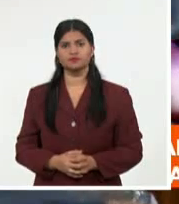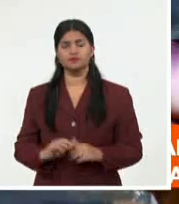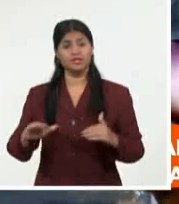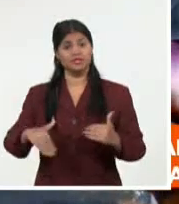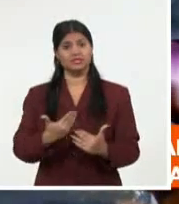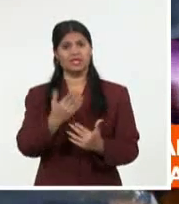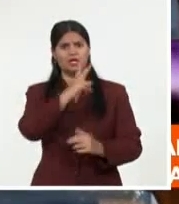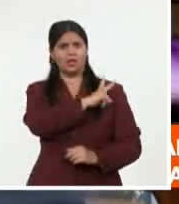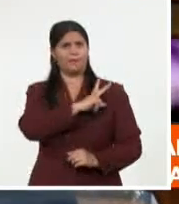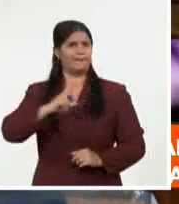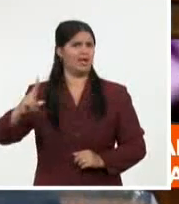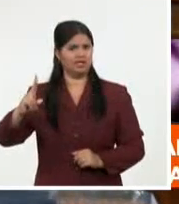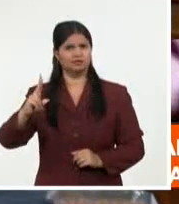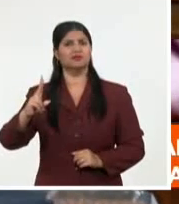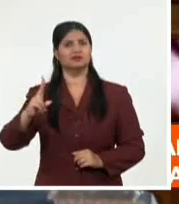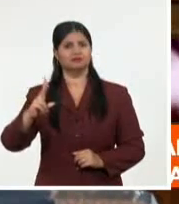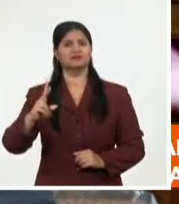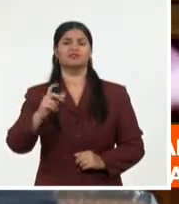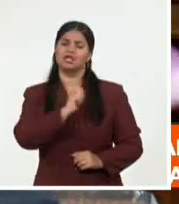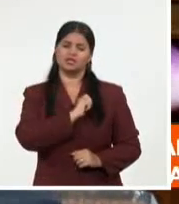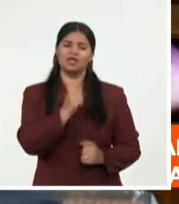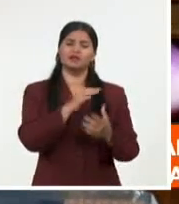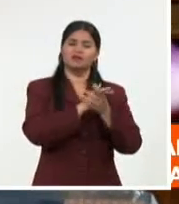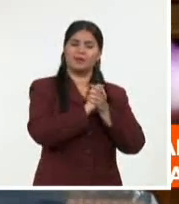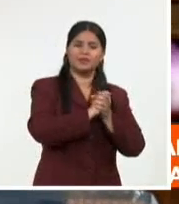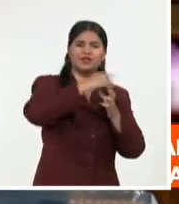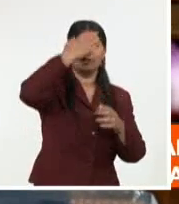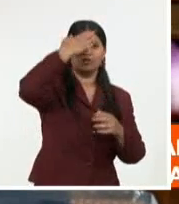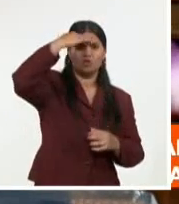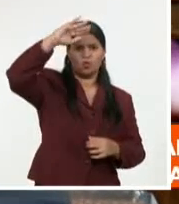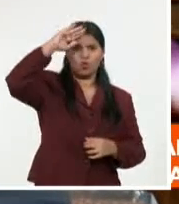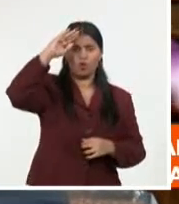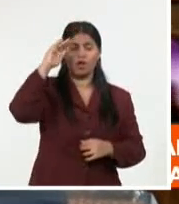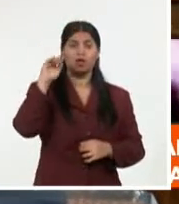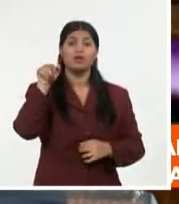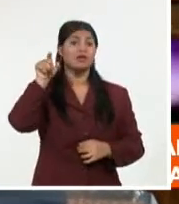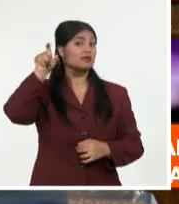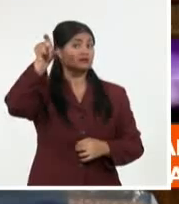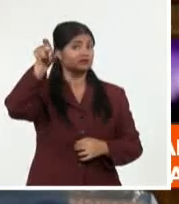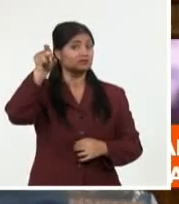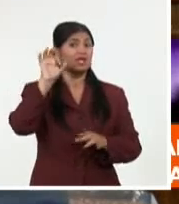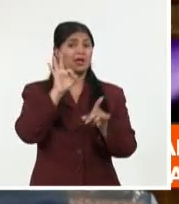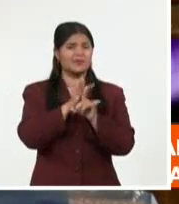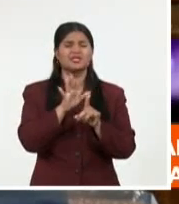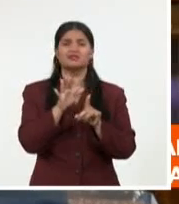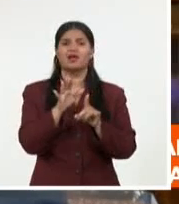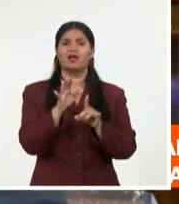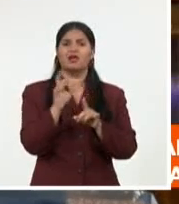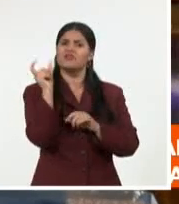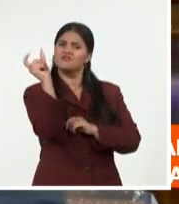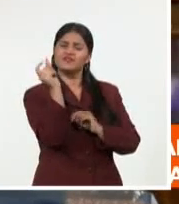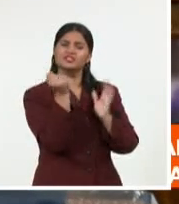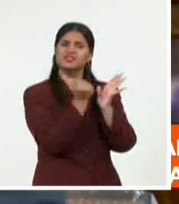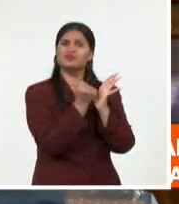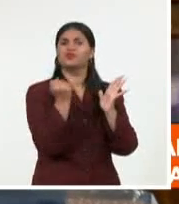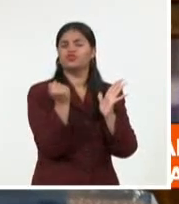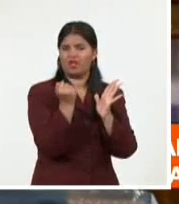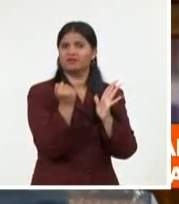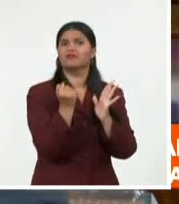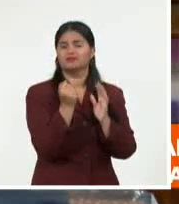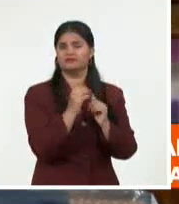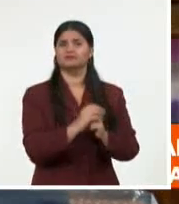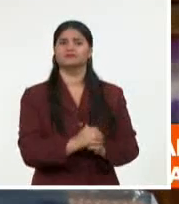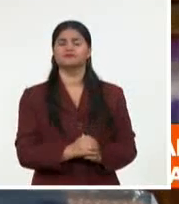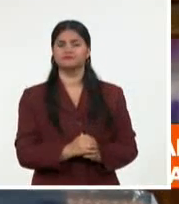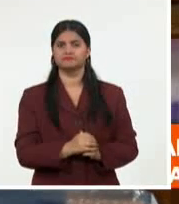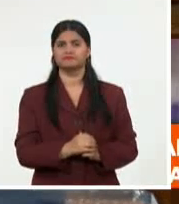de los nacientes estados caribeños que marcó el principio del fin de la política de aislamiento que trataban de imponer a Cuba en el